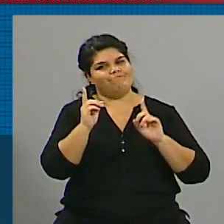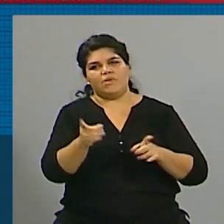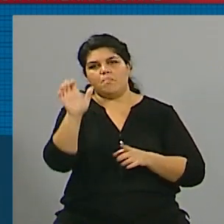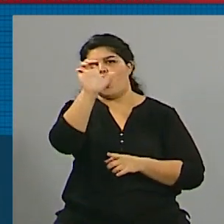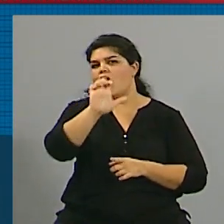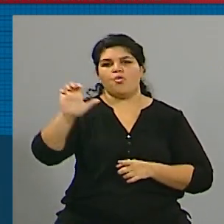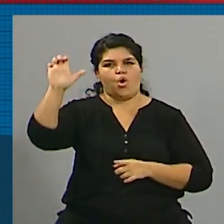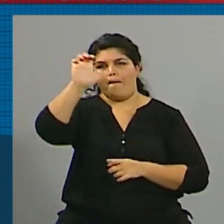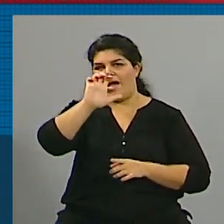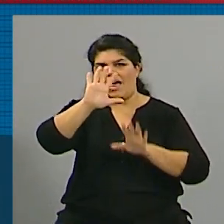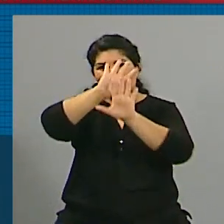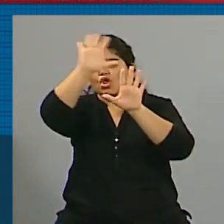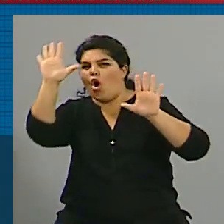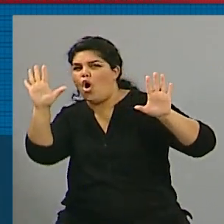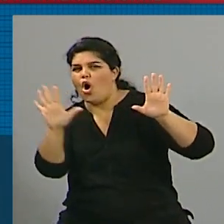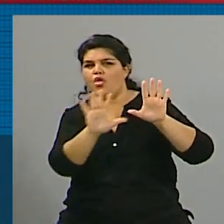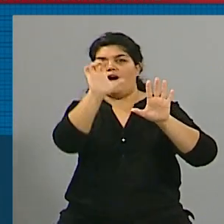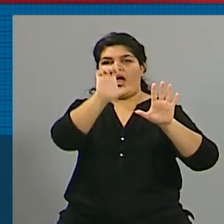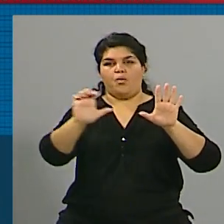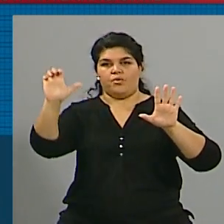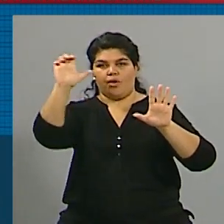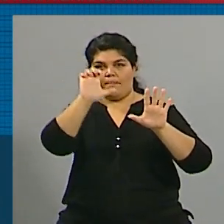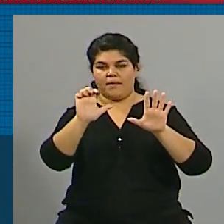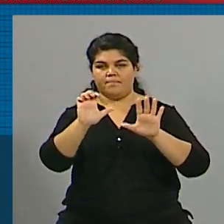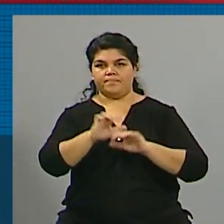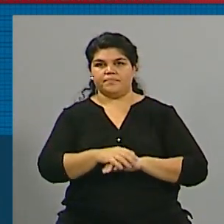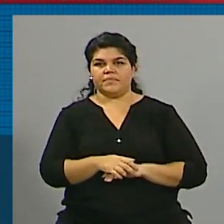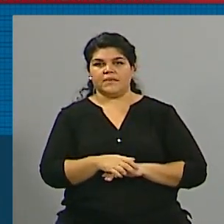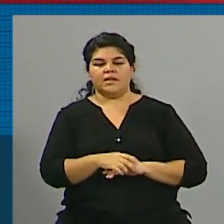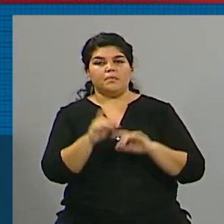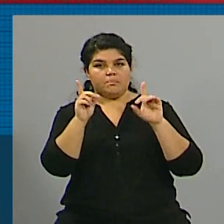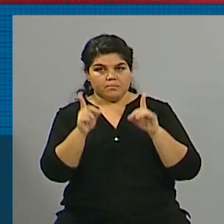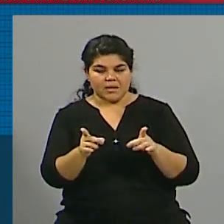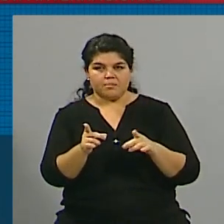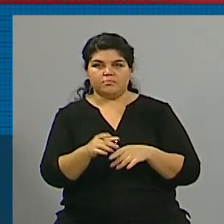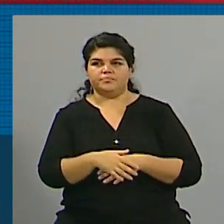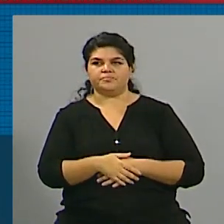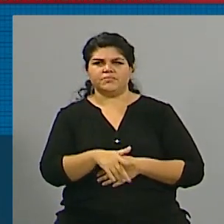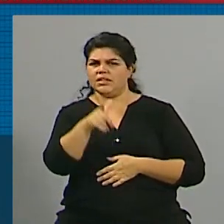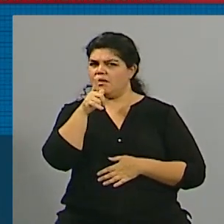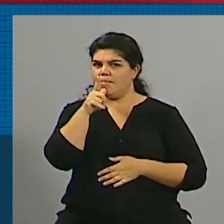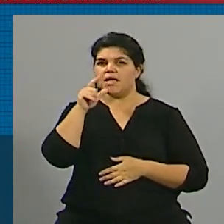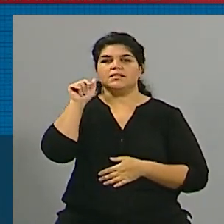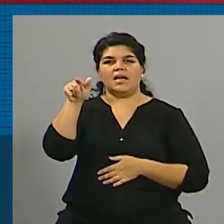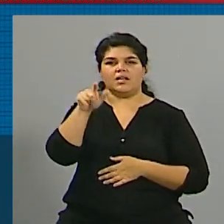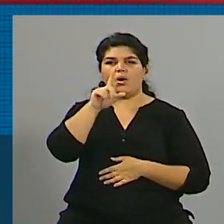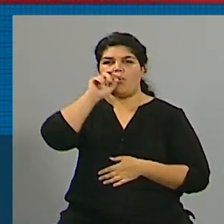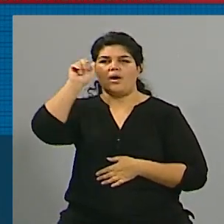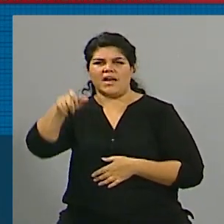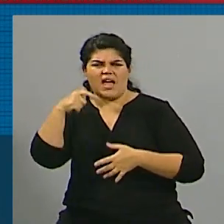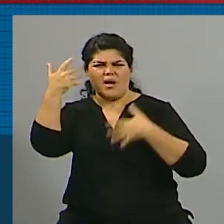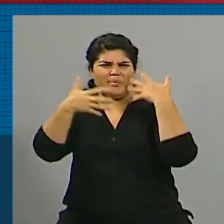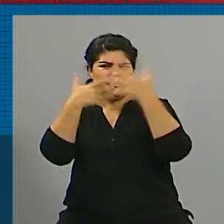en lo inmediato. Creo que para Ucrania esto está siendo muy violento y está siendo algo muy complejo. Y